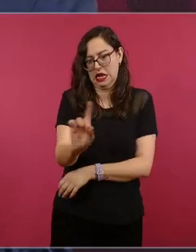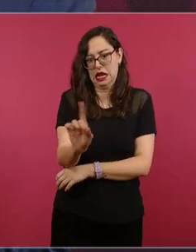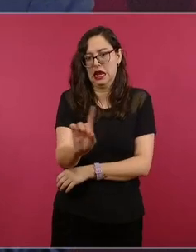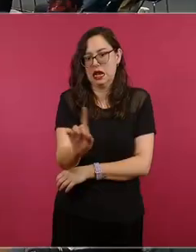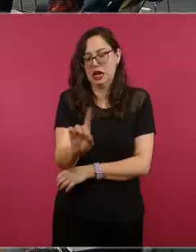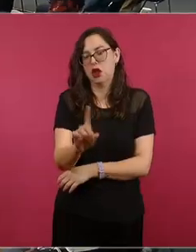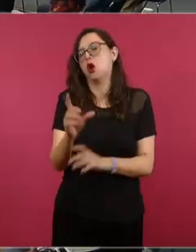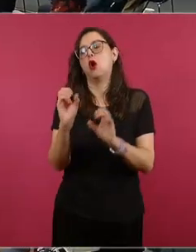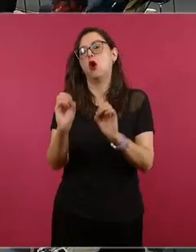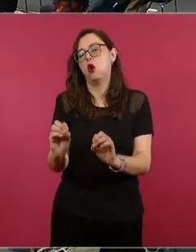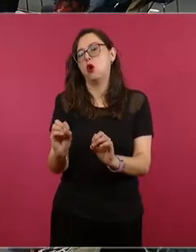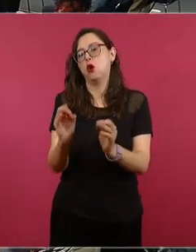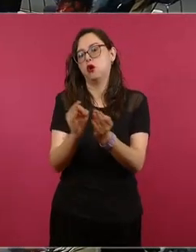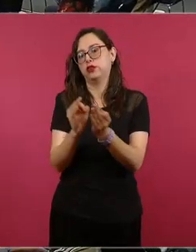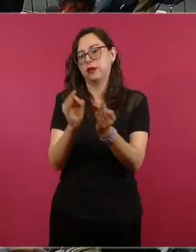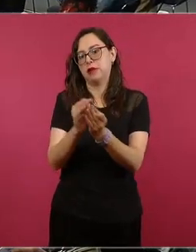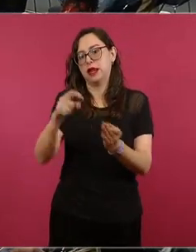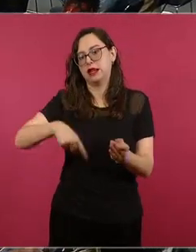O guajolotas.